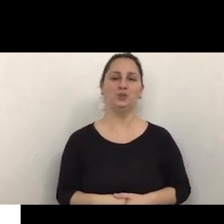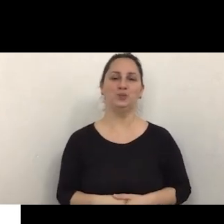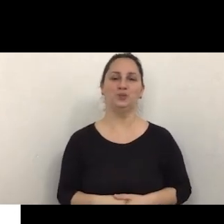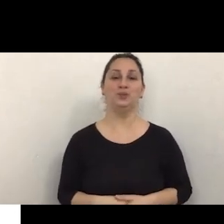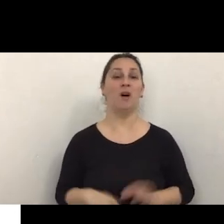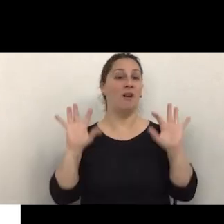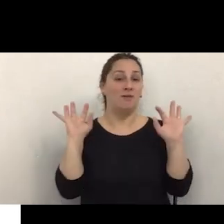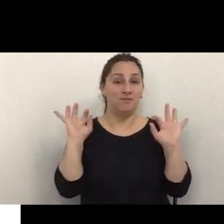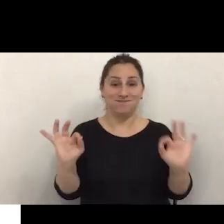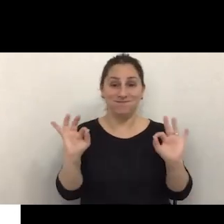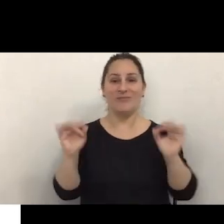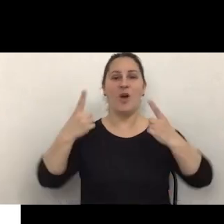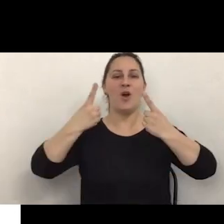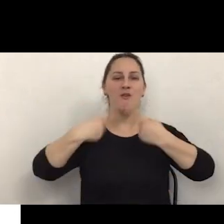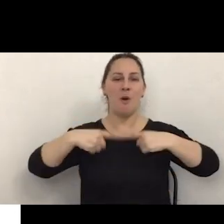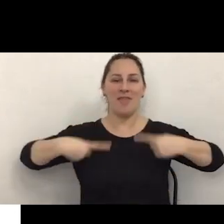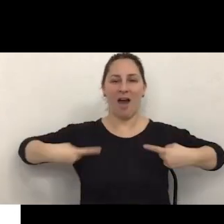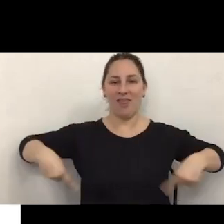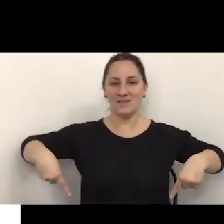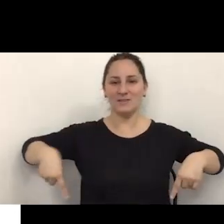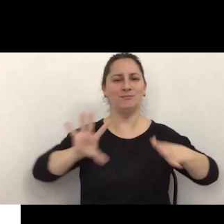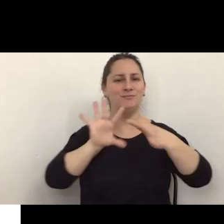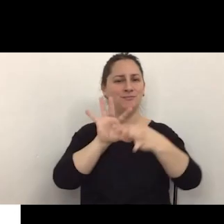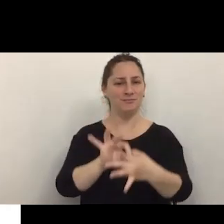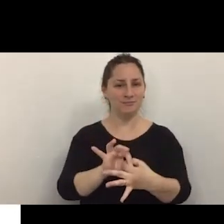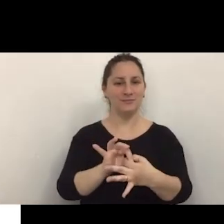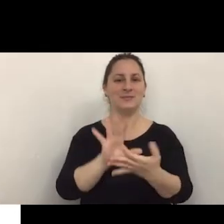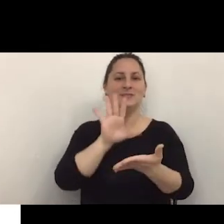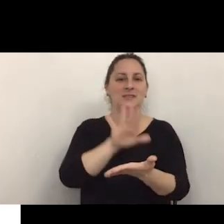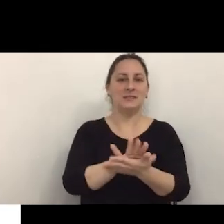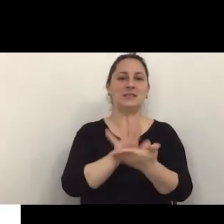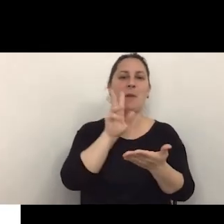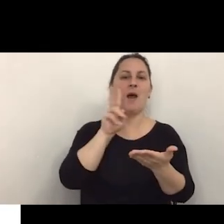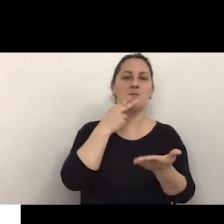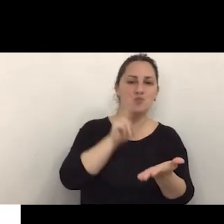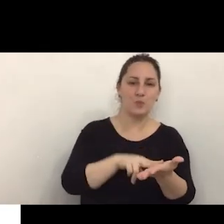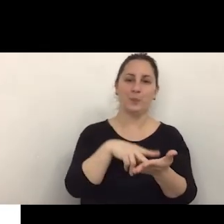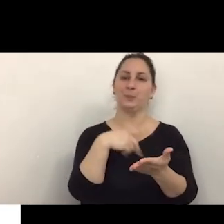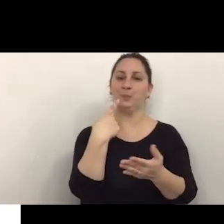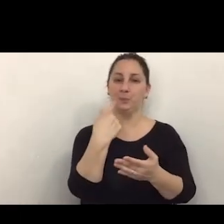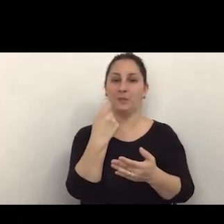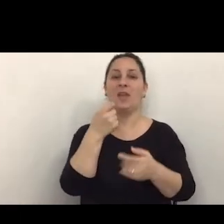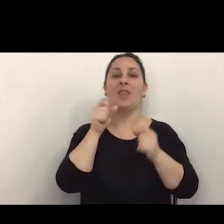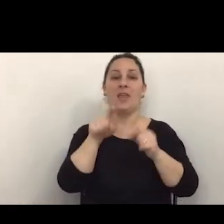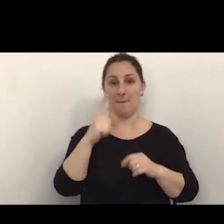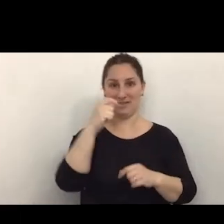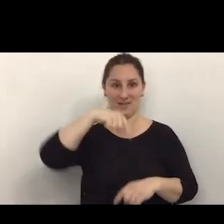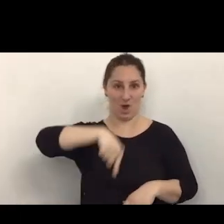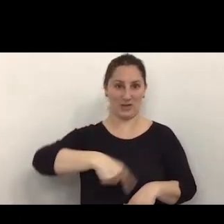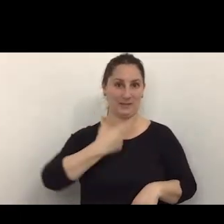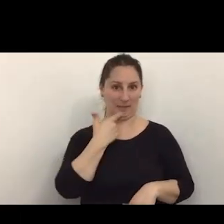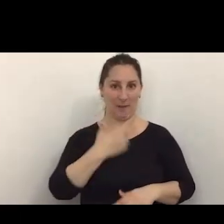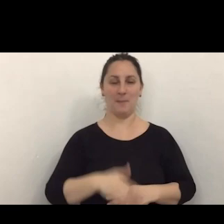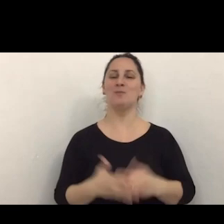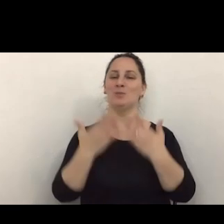aquí las novedades vinculadas al ámbito impositivo y previsional del mes que estamos cursando.